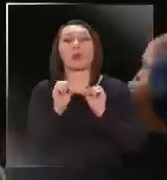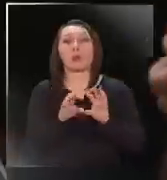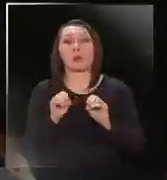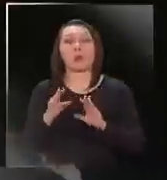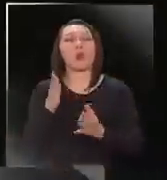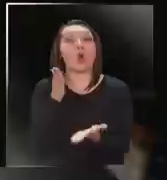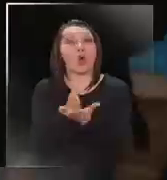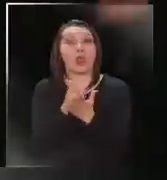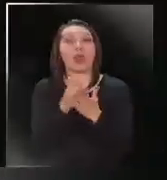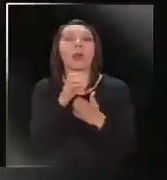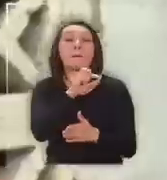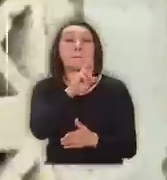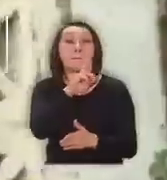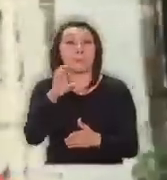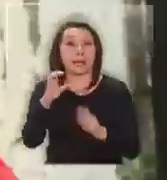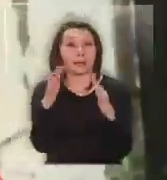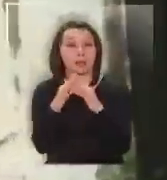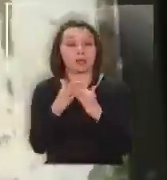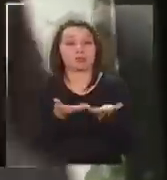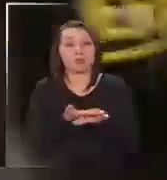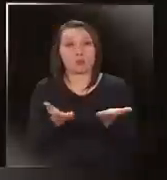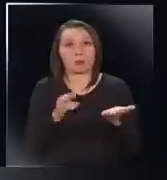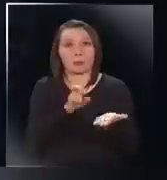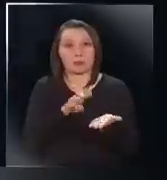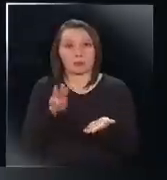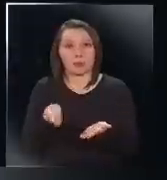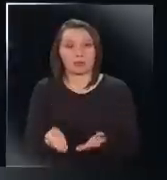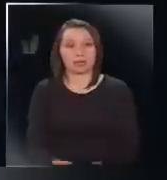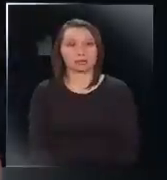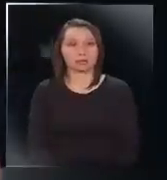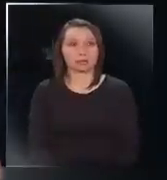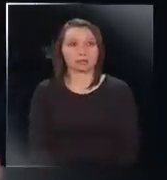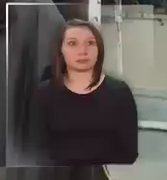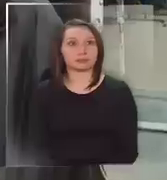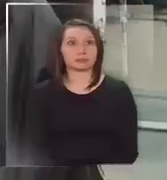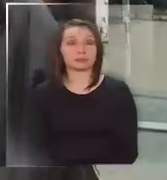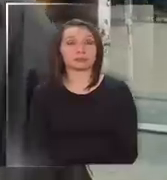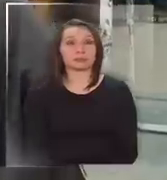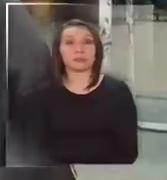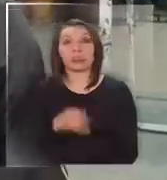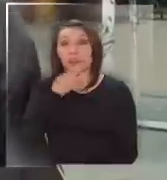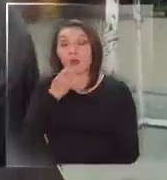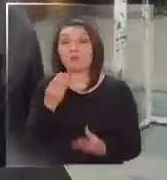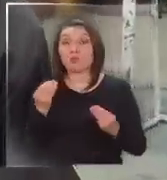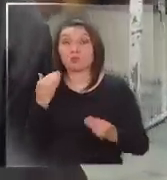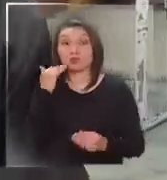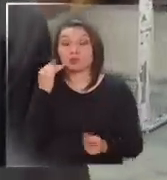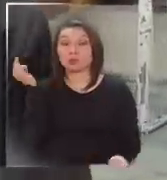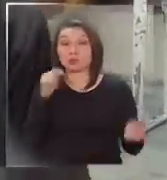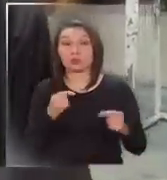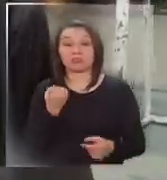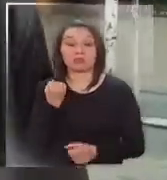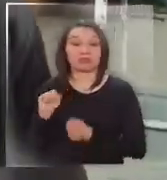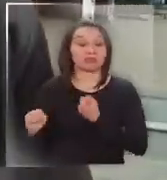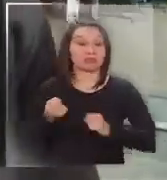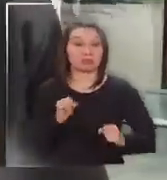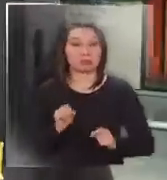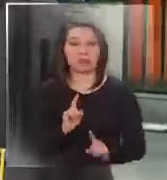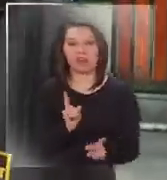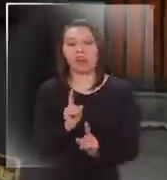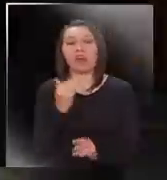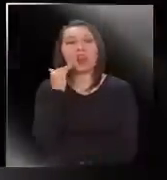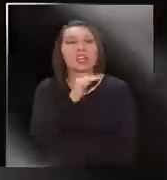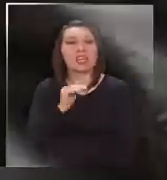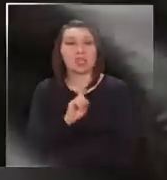colegios premilitares ofrecen a los apoderados. ¿Y hay mucho niño rebelde? No, pero es